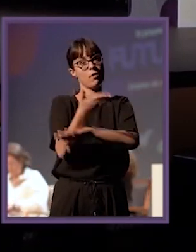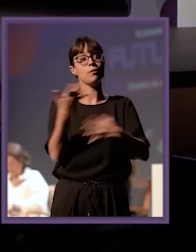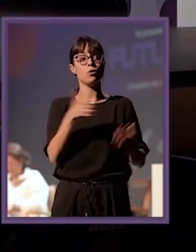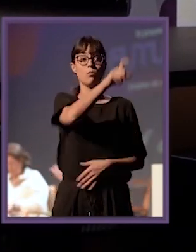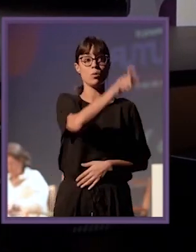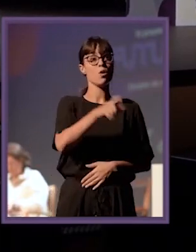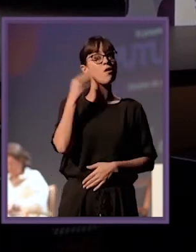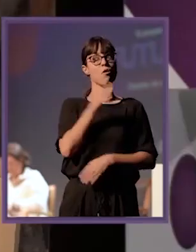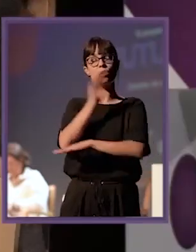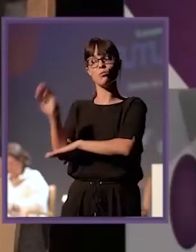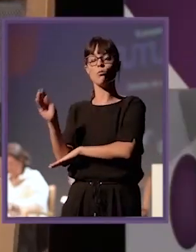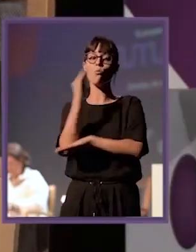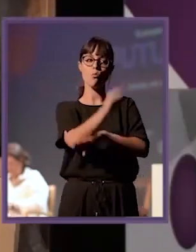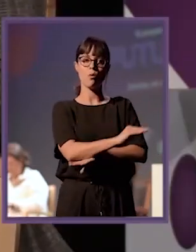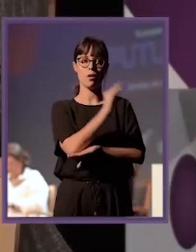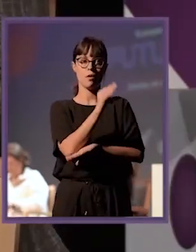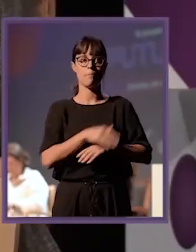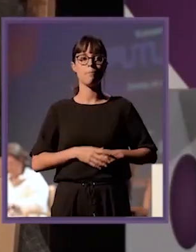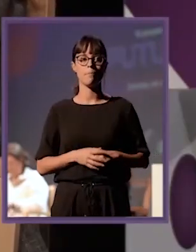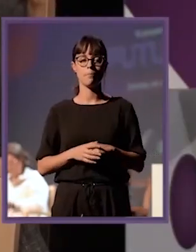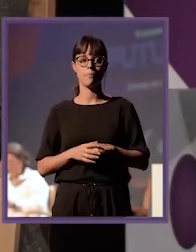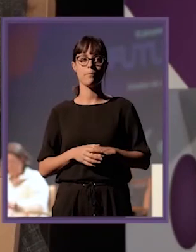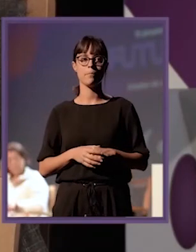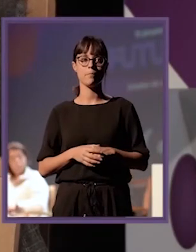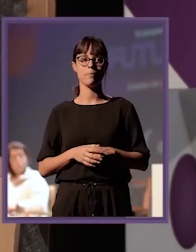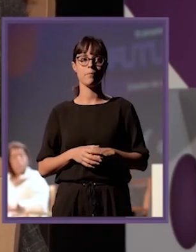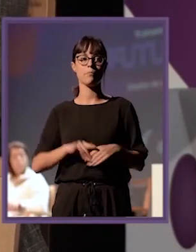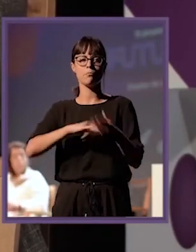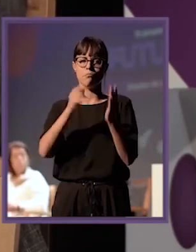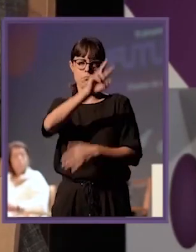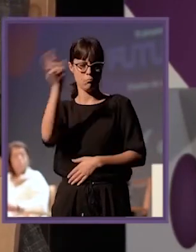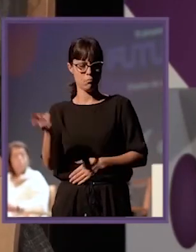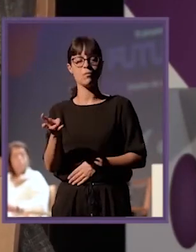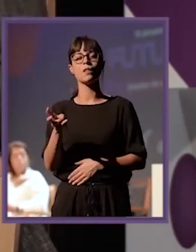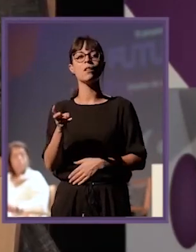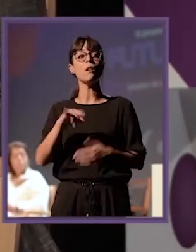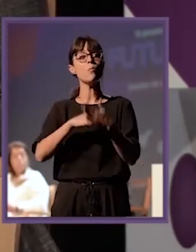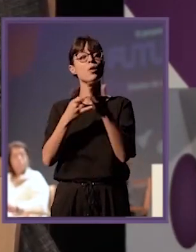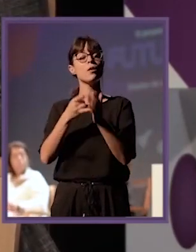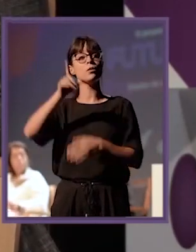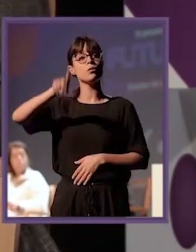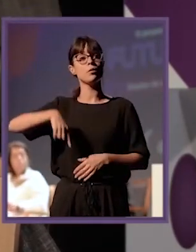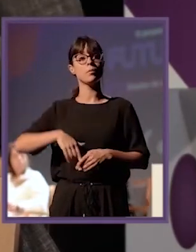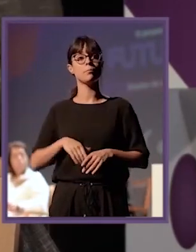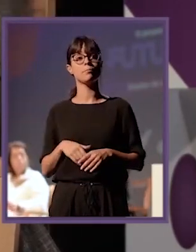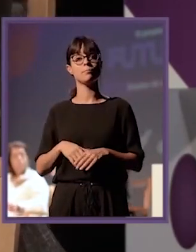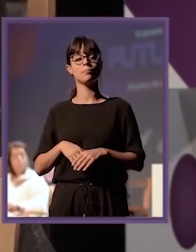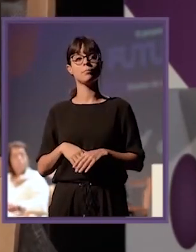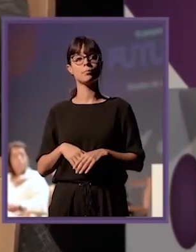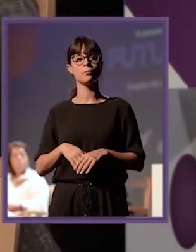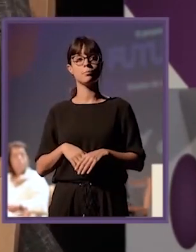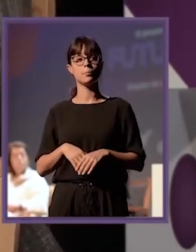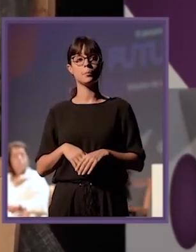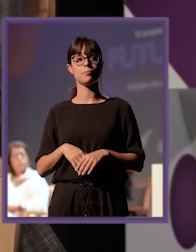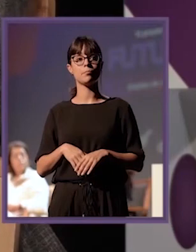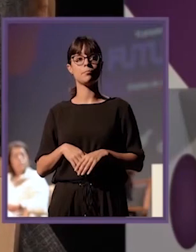jóvenes. Ese es otro proyecto, pero tenemos más. Tenemos el proyecto un poco también para evitar que metamos, o sea, que la